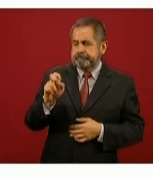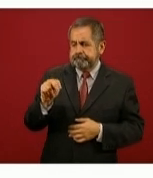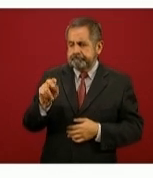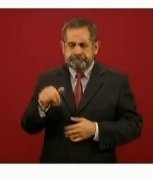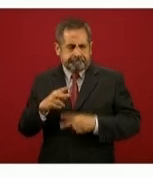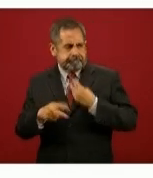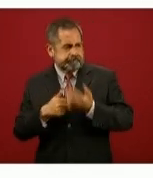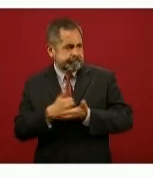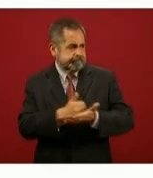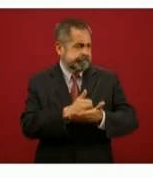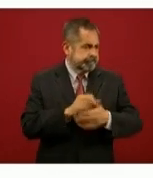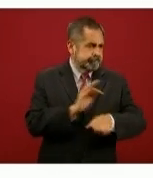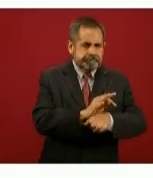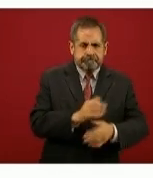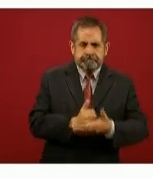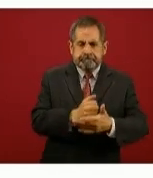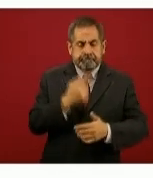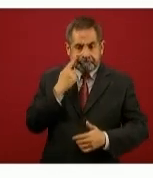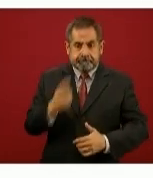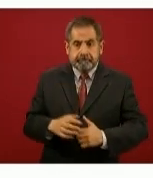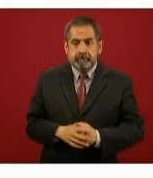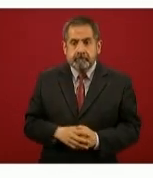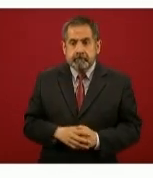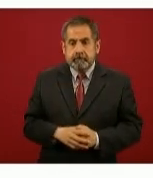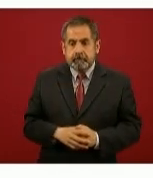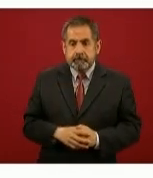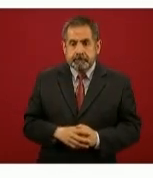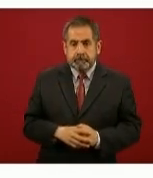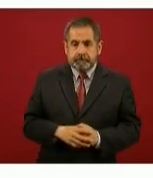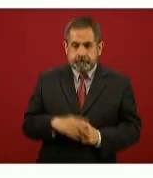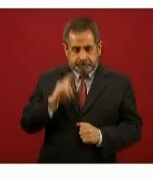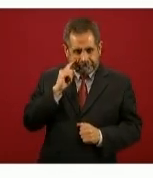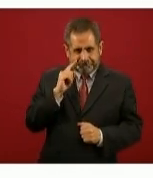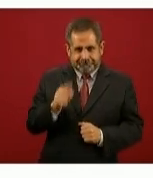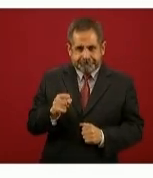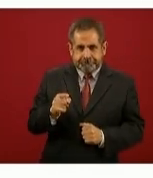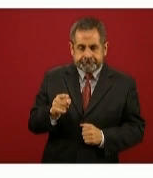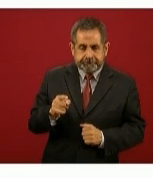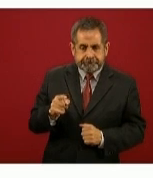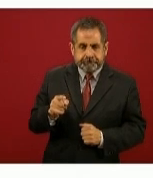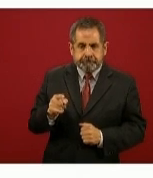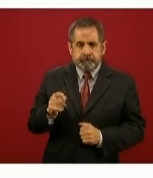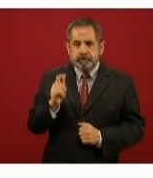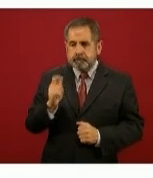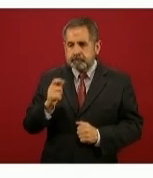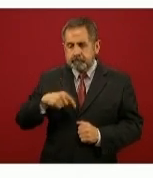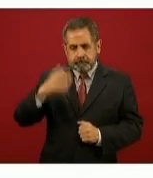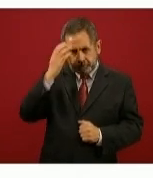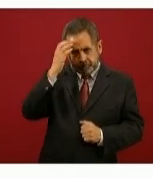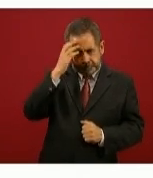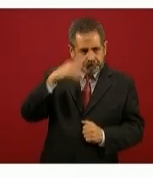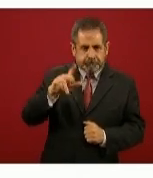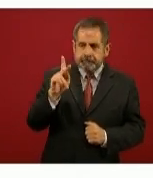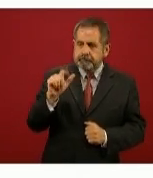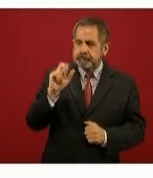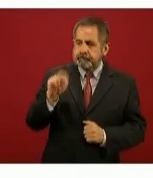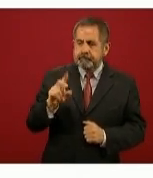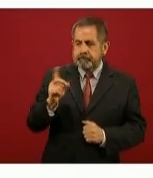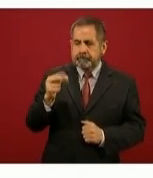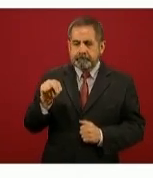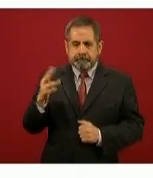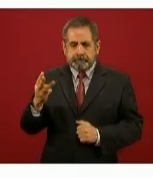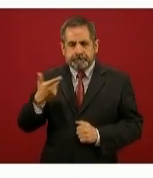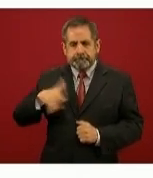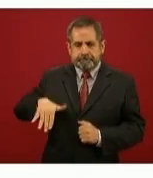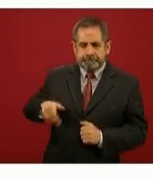Nacional. Este concepto operativo del plan, que también, como ya lo citó